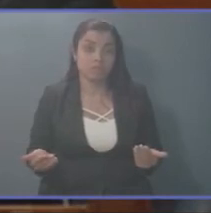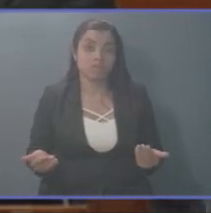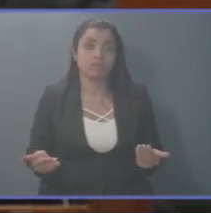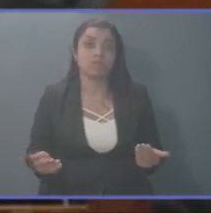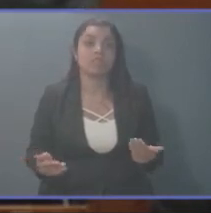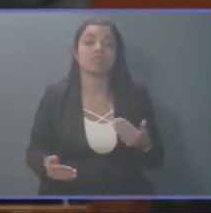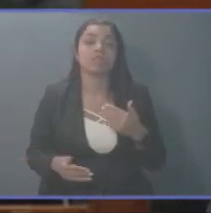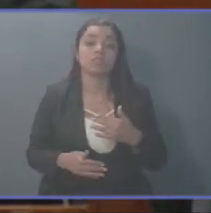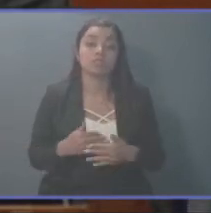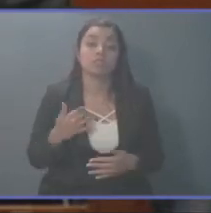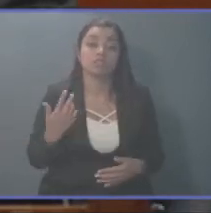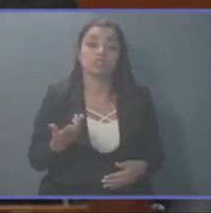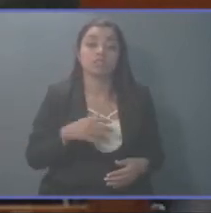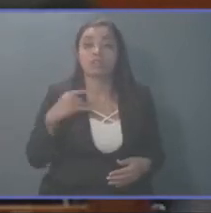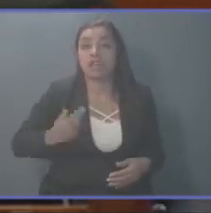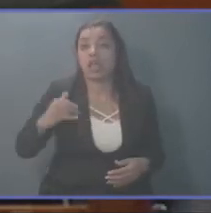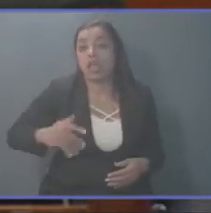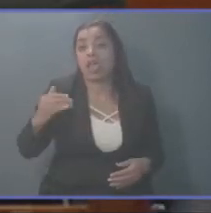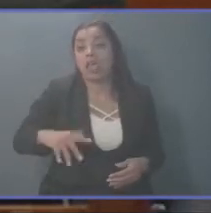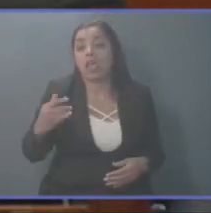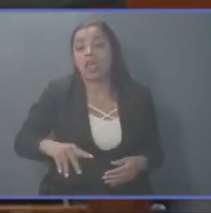aunque estemos precisos por irnos,